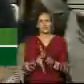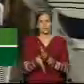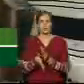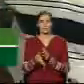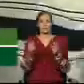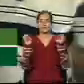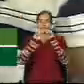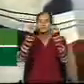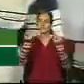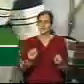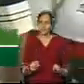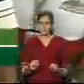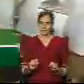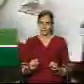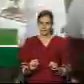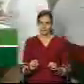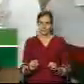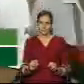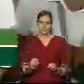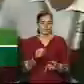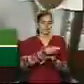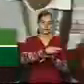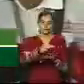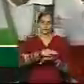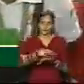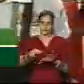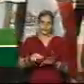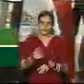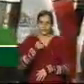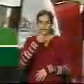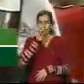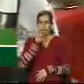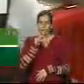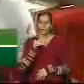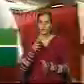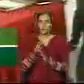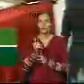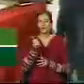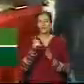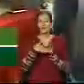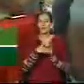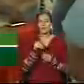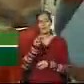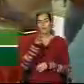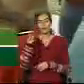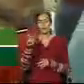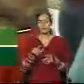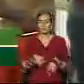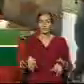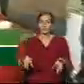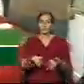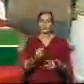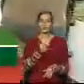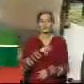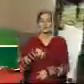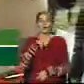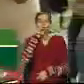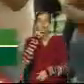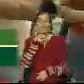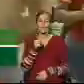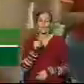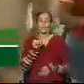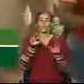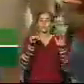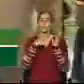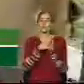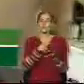el sistema de distribución de agua para las 10.400 hectáreas. Estamos hablando de 8.000 kilos